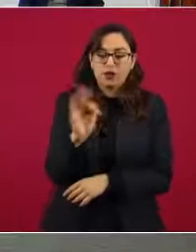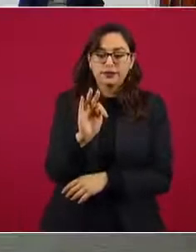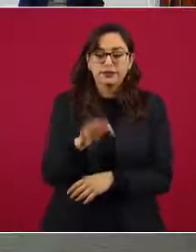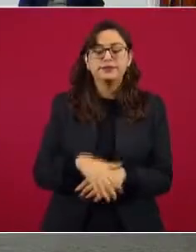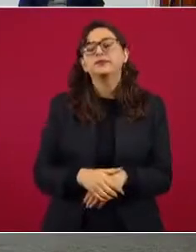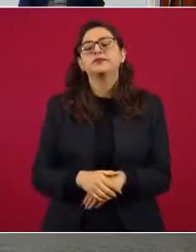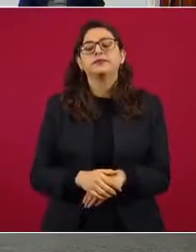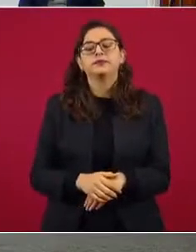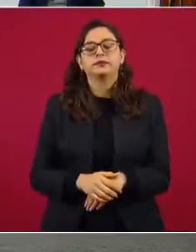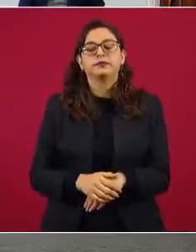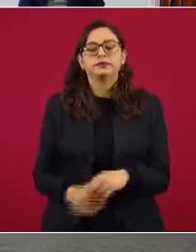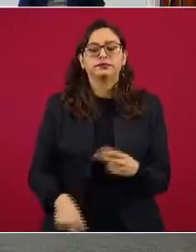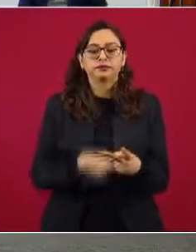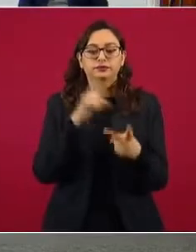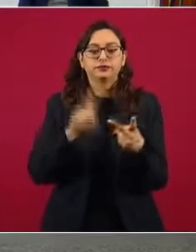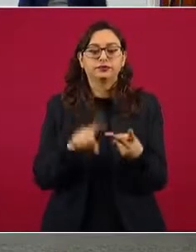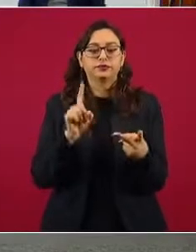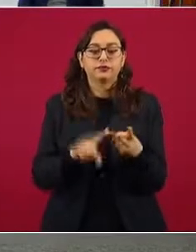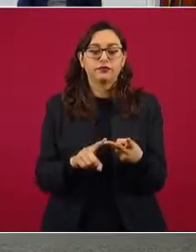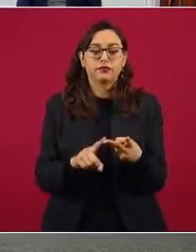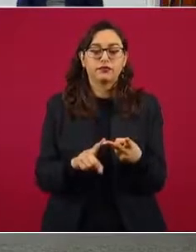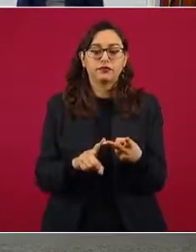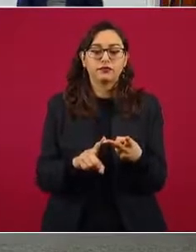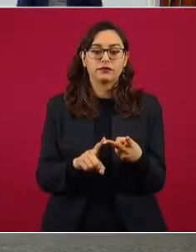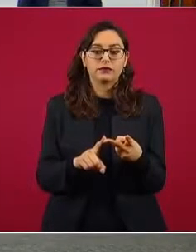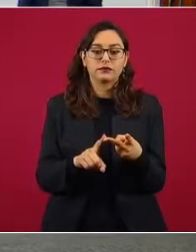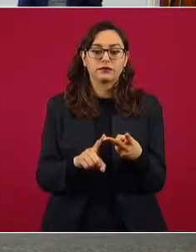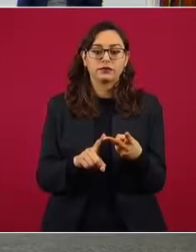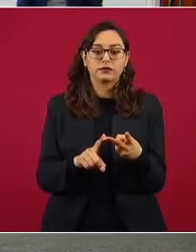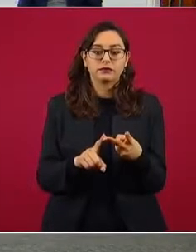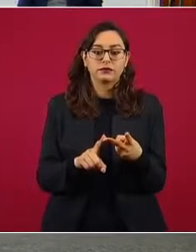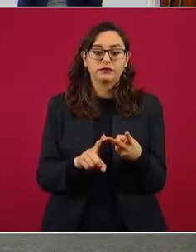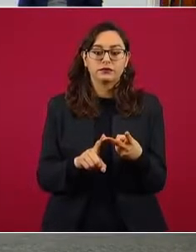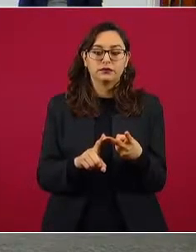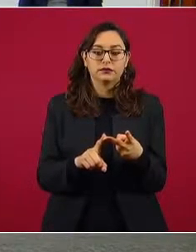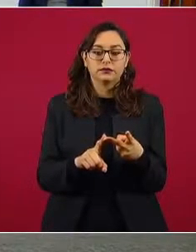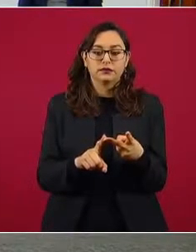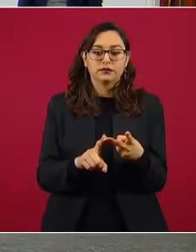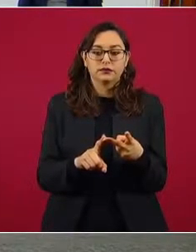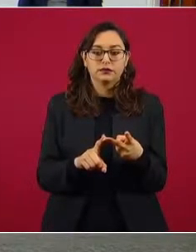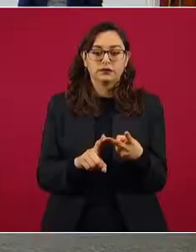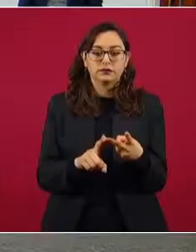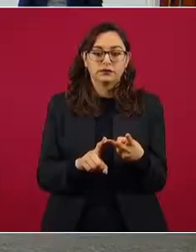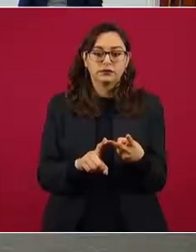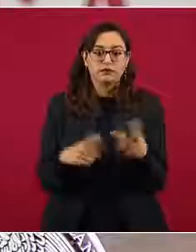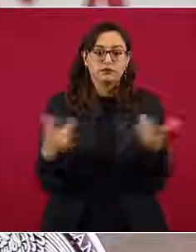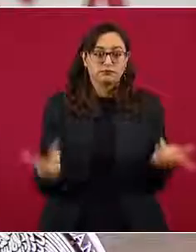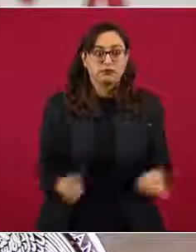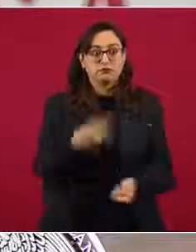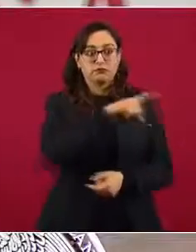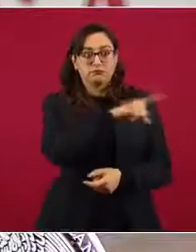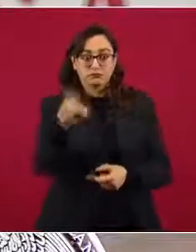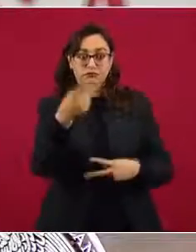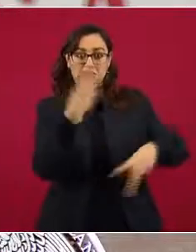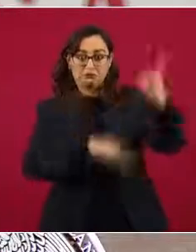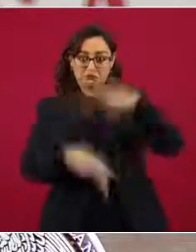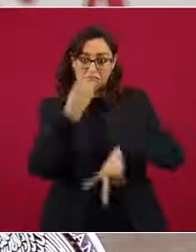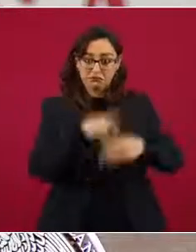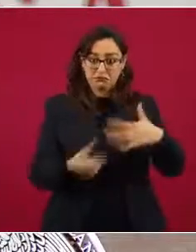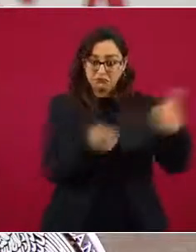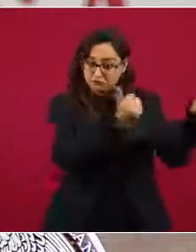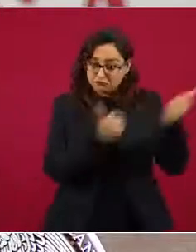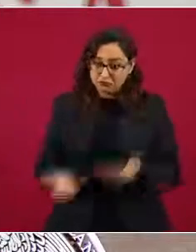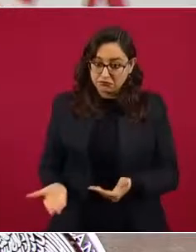nosotros, nuestro compromiso es a quienes protegen a la población, pues protegerlos a ellos. Y